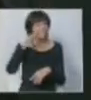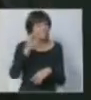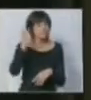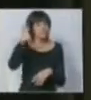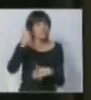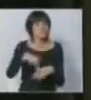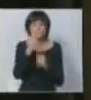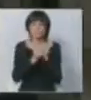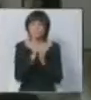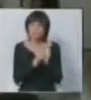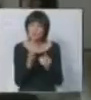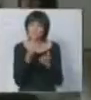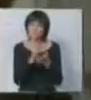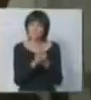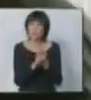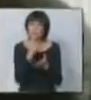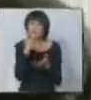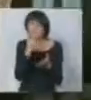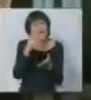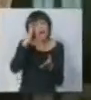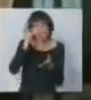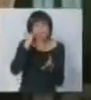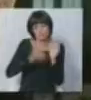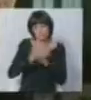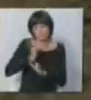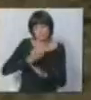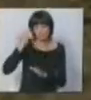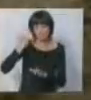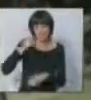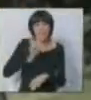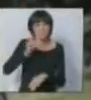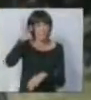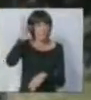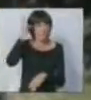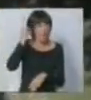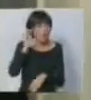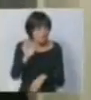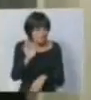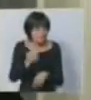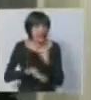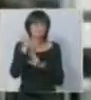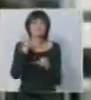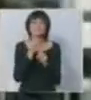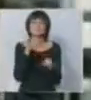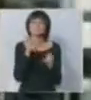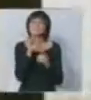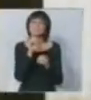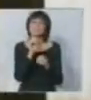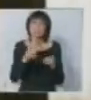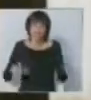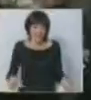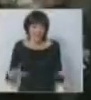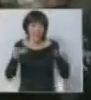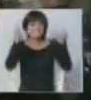basada en una serie de los años 90, en una miniserie británica que se llamaba Castillo de Naipes, y lo que hizo